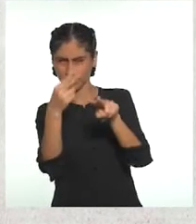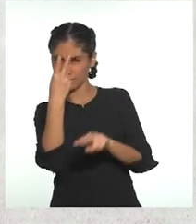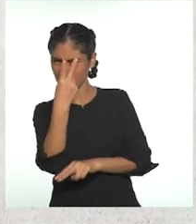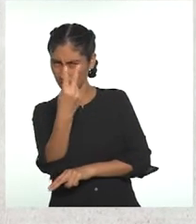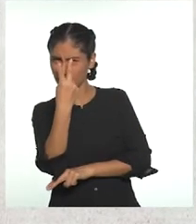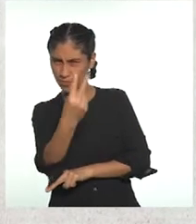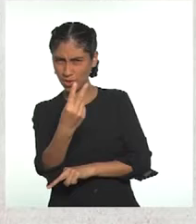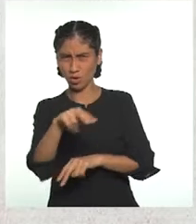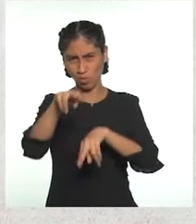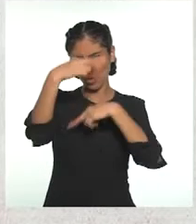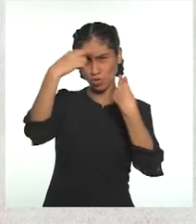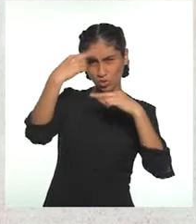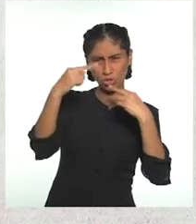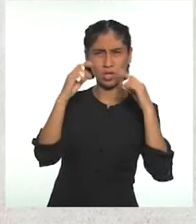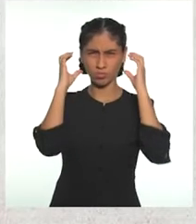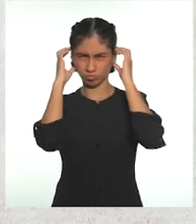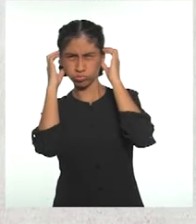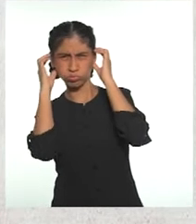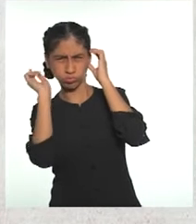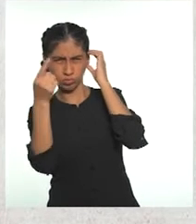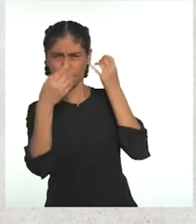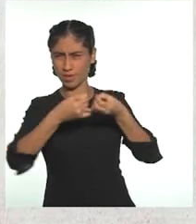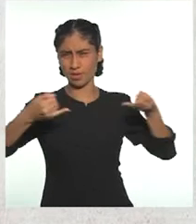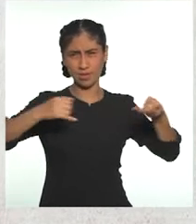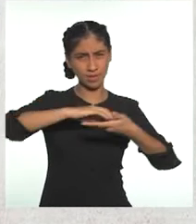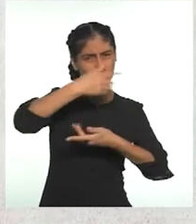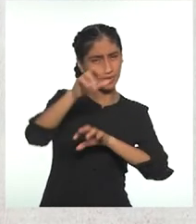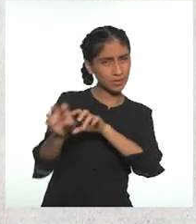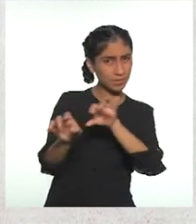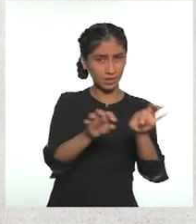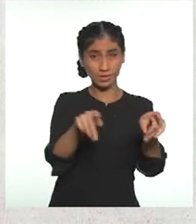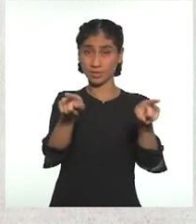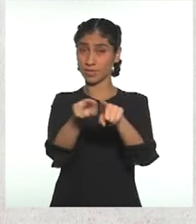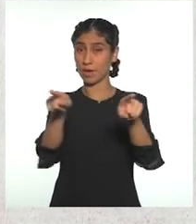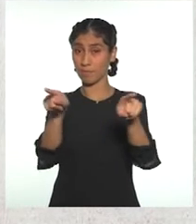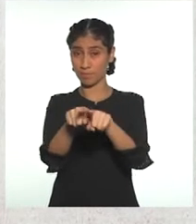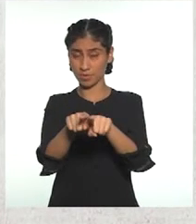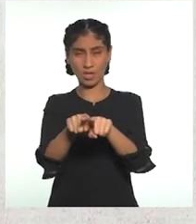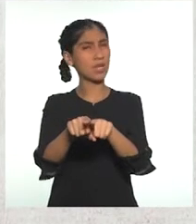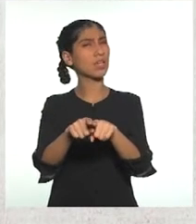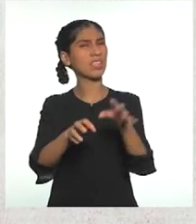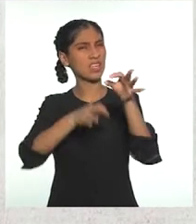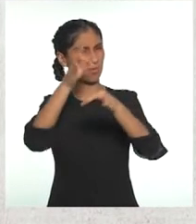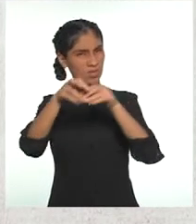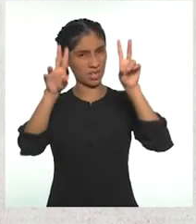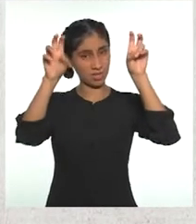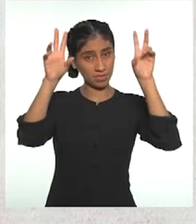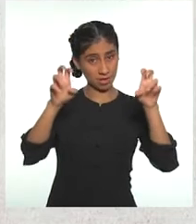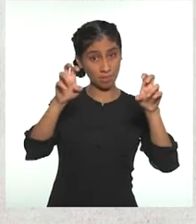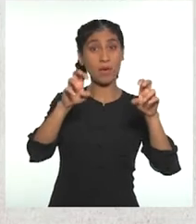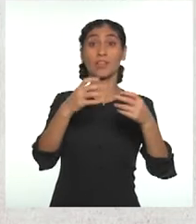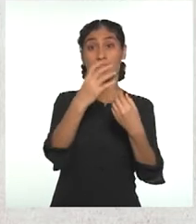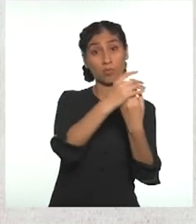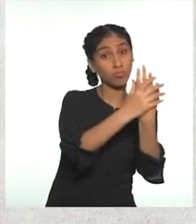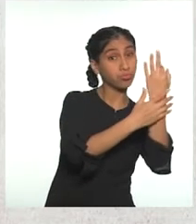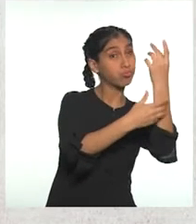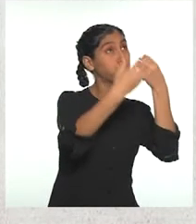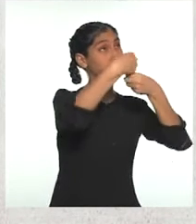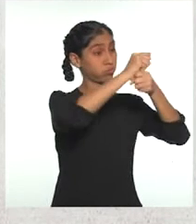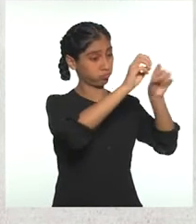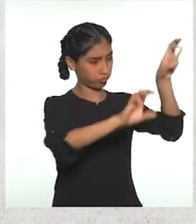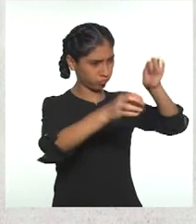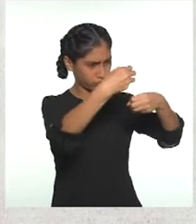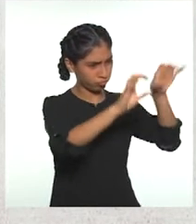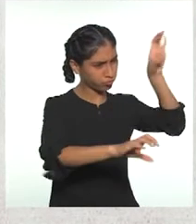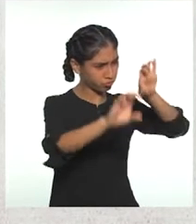medios de comunicación escritos, de radio, televisión e internet. Y se suman también el aporte de la medicina tradicional, como hemos visto